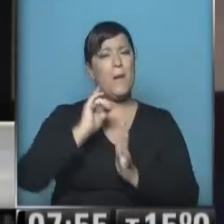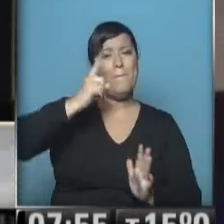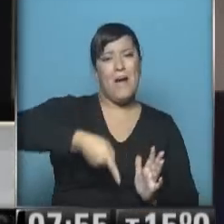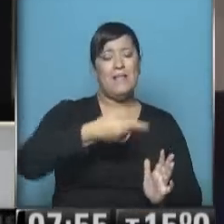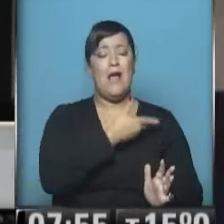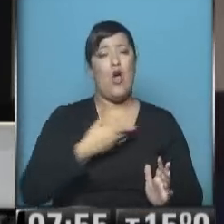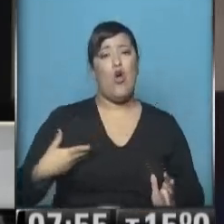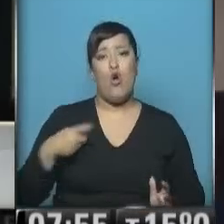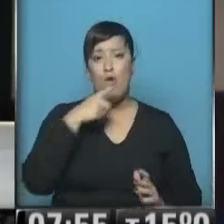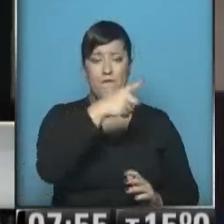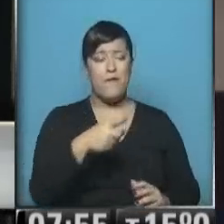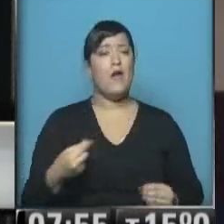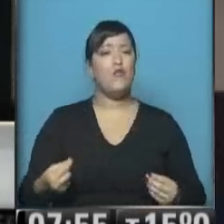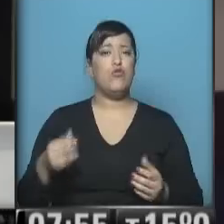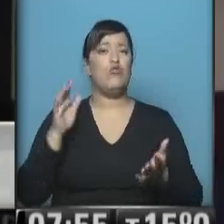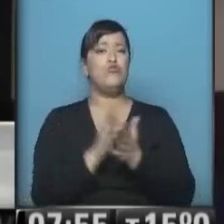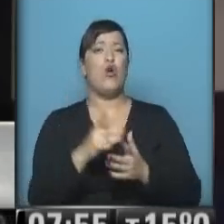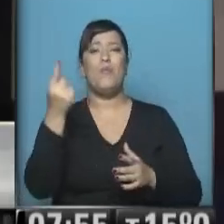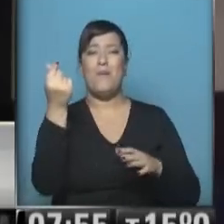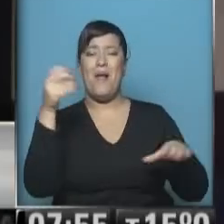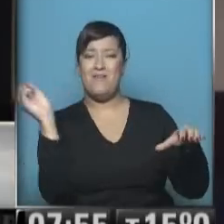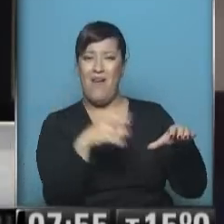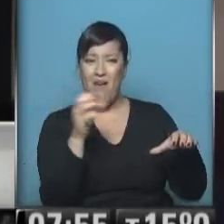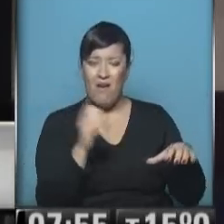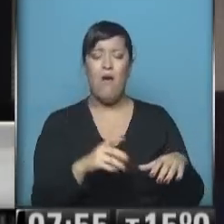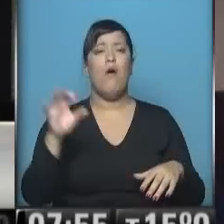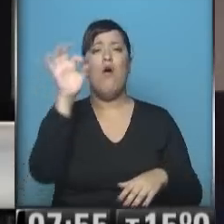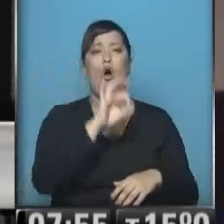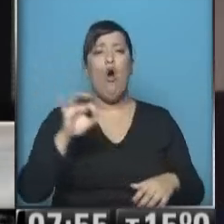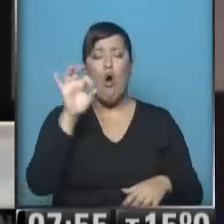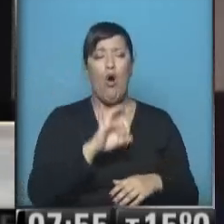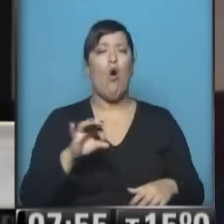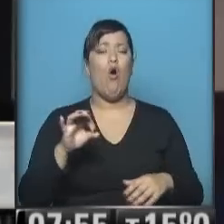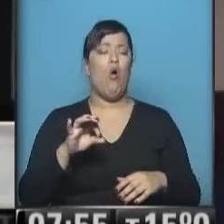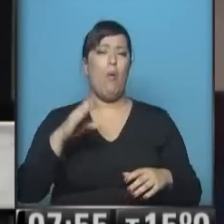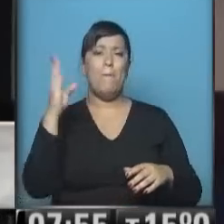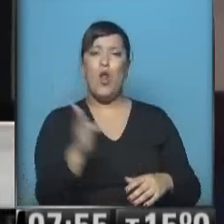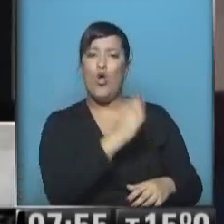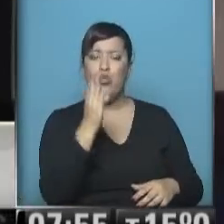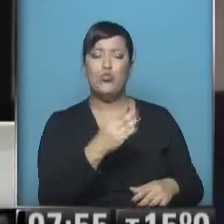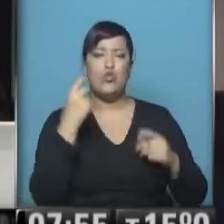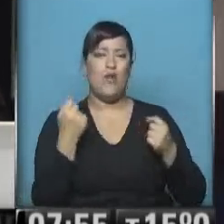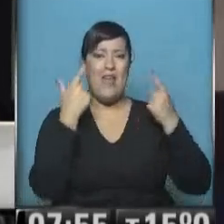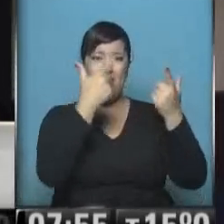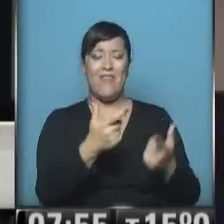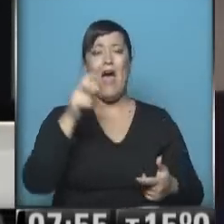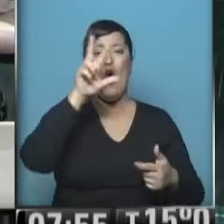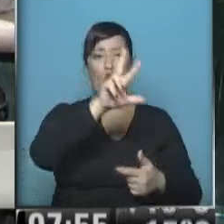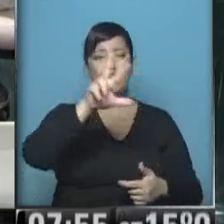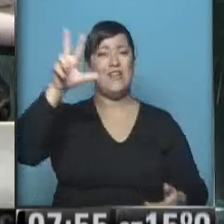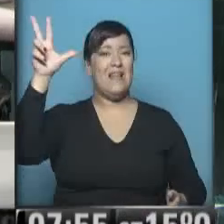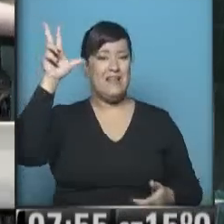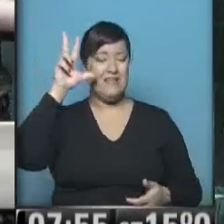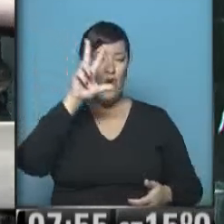través de las retenciones móviles eh los productores reciben un precio de referencia de $3 por